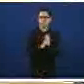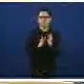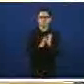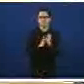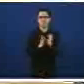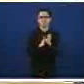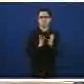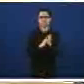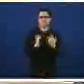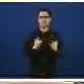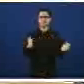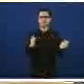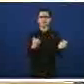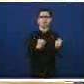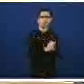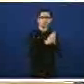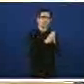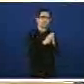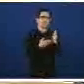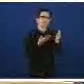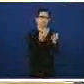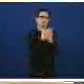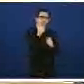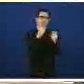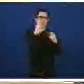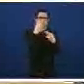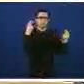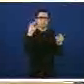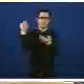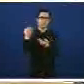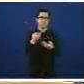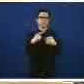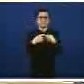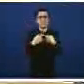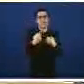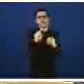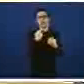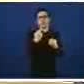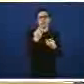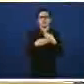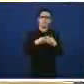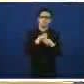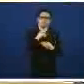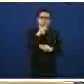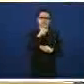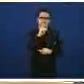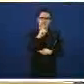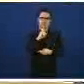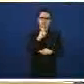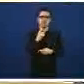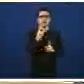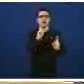Por favor Prego público asistente Que non faga manifestación Si non teria que decir E es que desalosaran Por favor